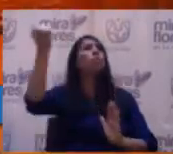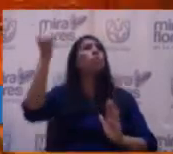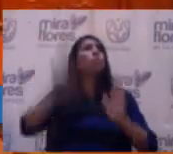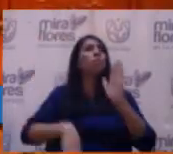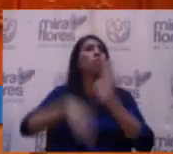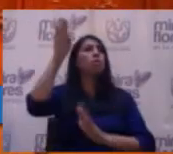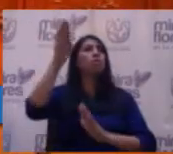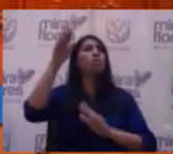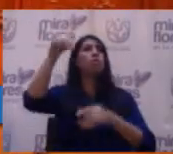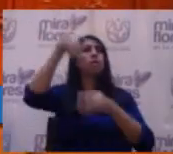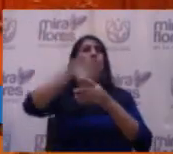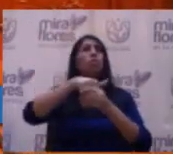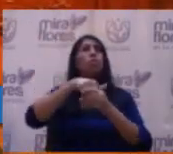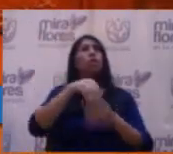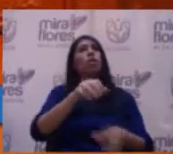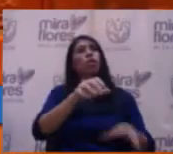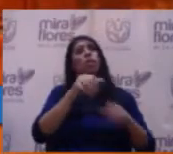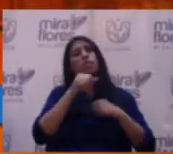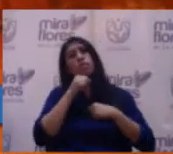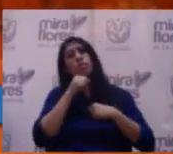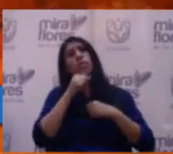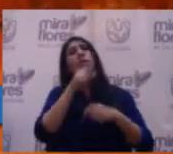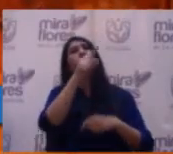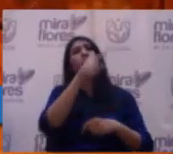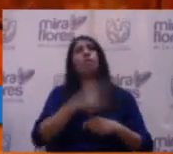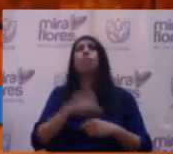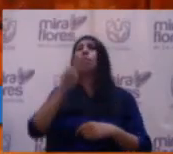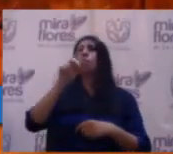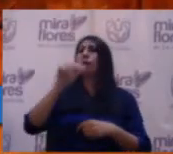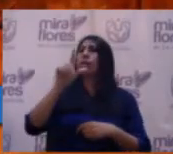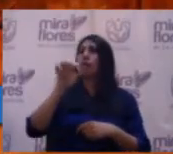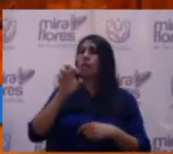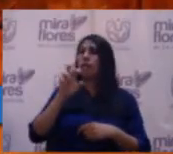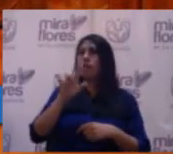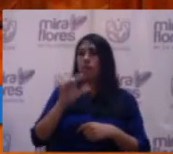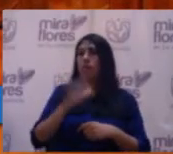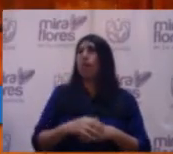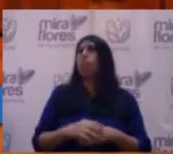mayoría de votos con la abstención de la regidora Valia Barak. Muy bien,